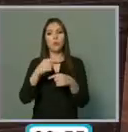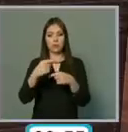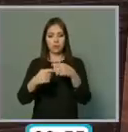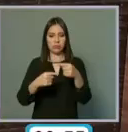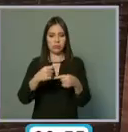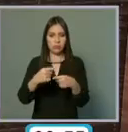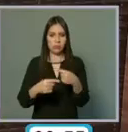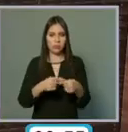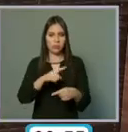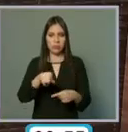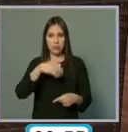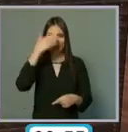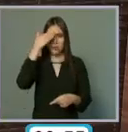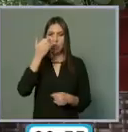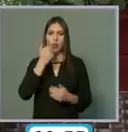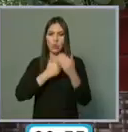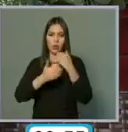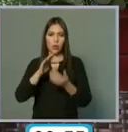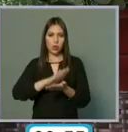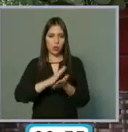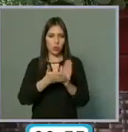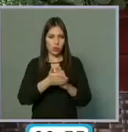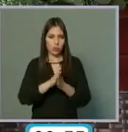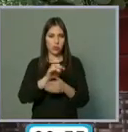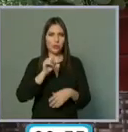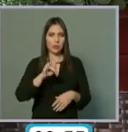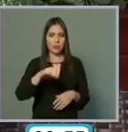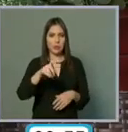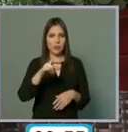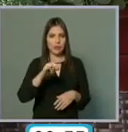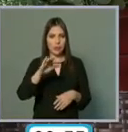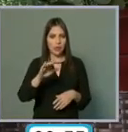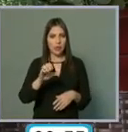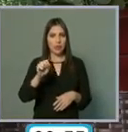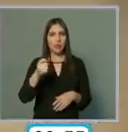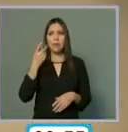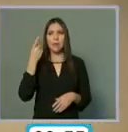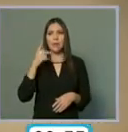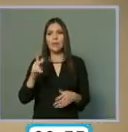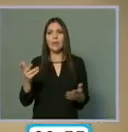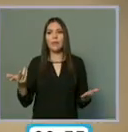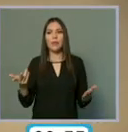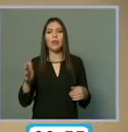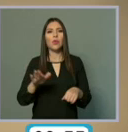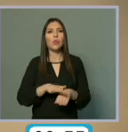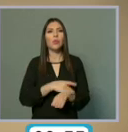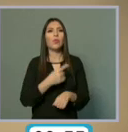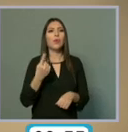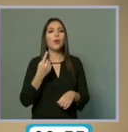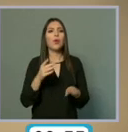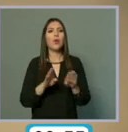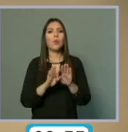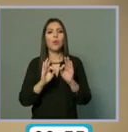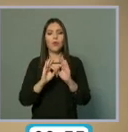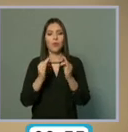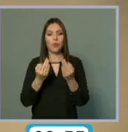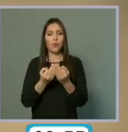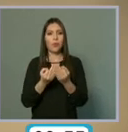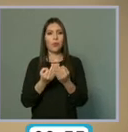enrollaban. Sabíamos que comían tortillas los mexicas y toda Mesoamérica, pero no en la forma de enrollar